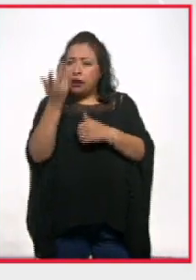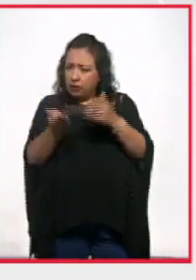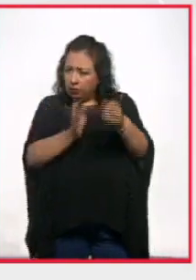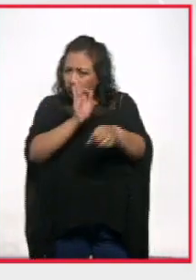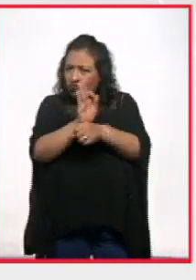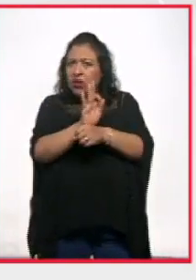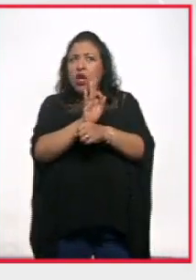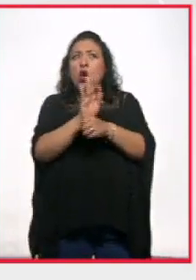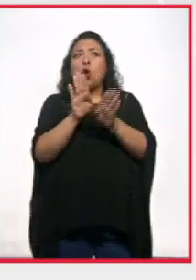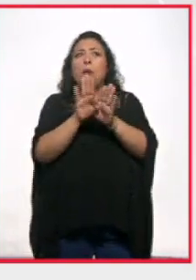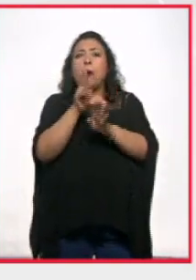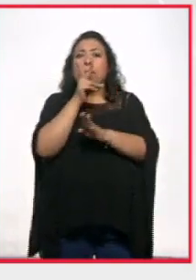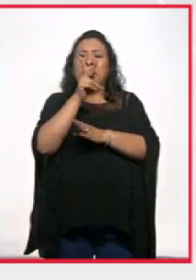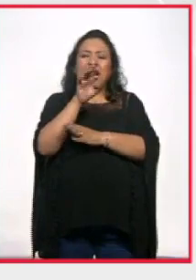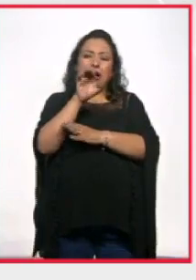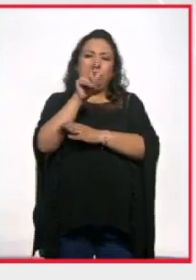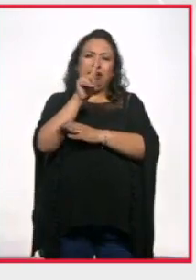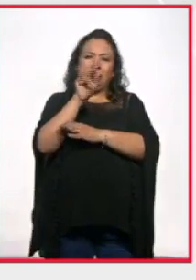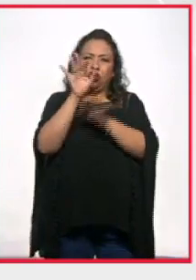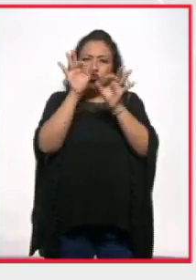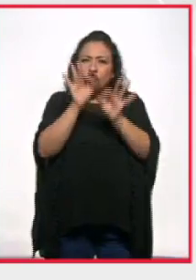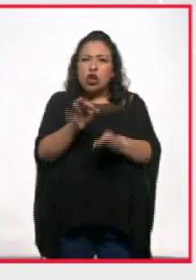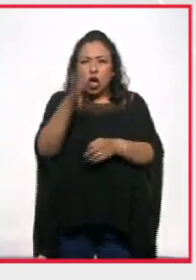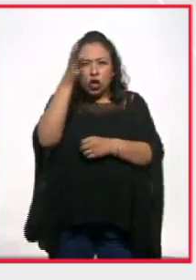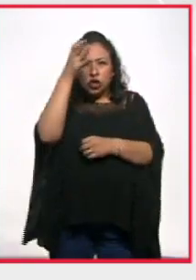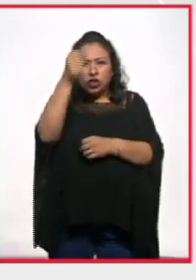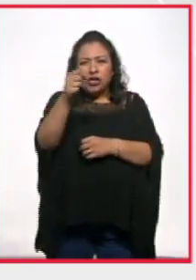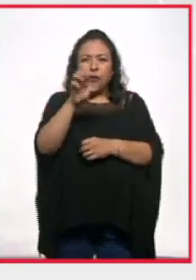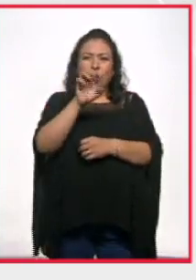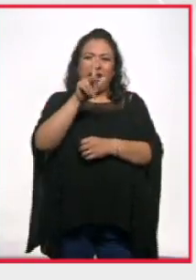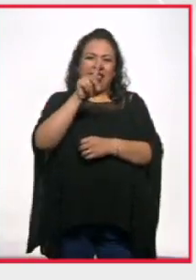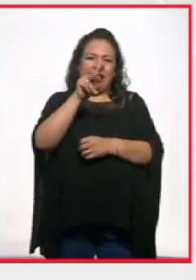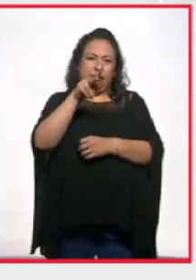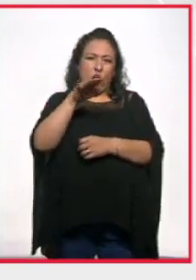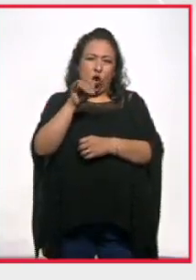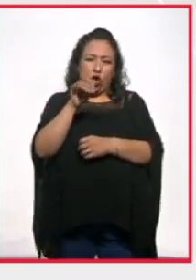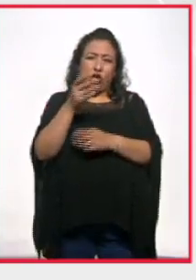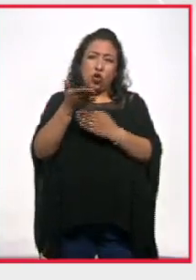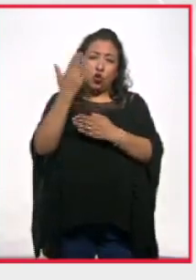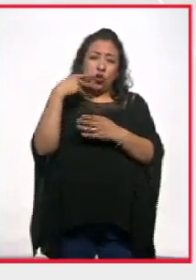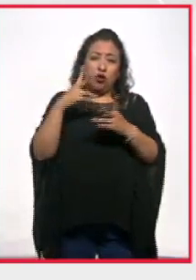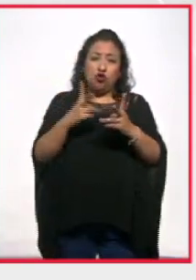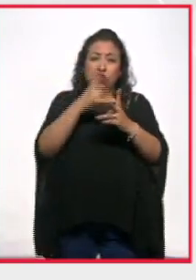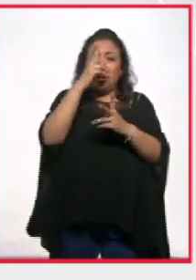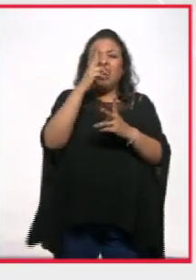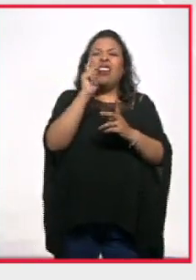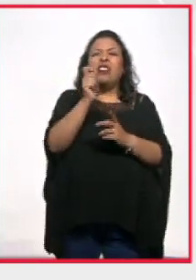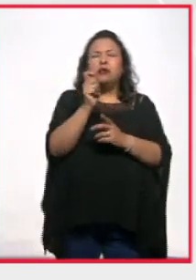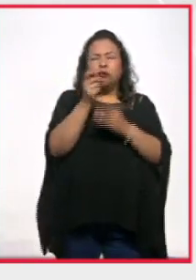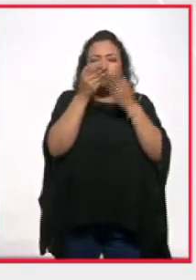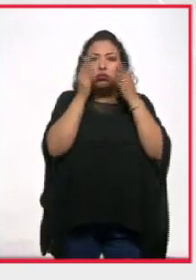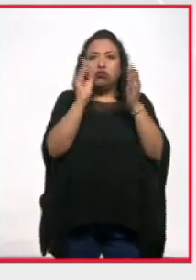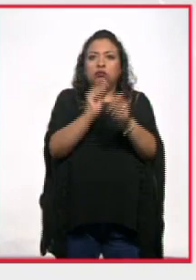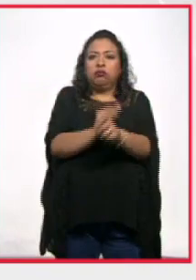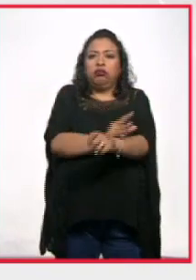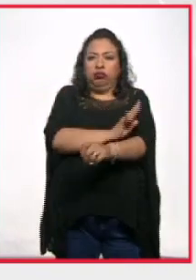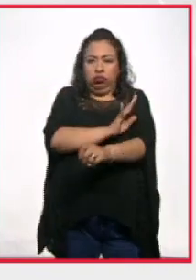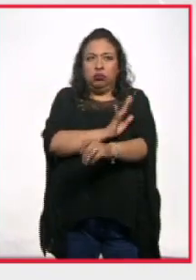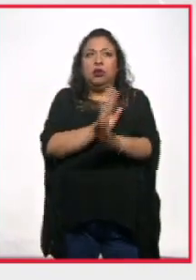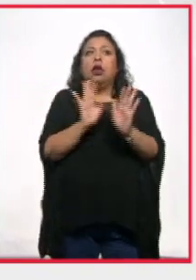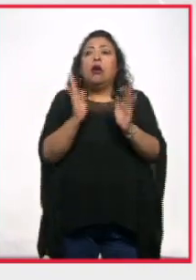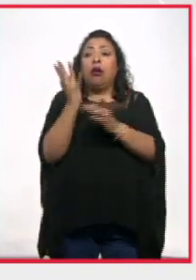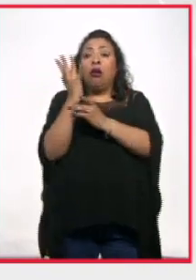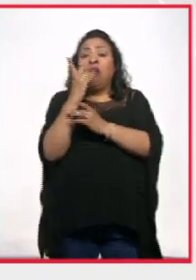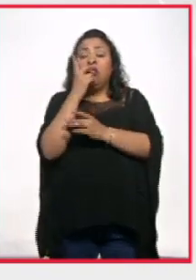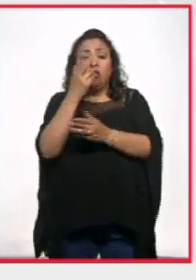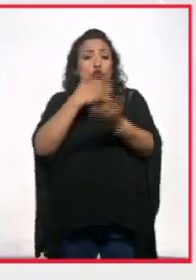el origen de la palabra estética desde su término etimológico, que tiene que ver con sensibilidad. Entonces él decía,